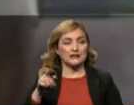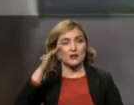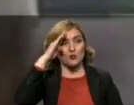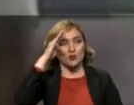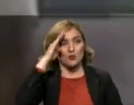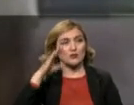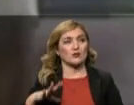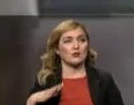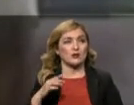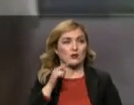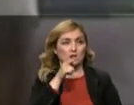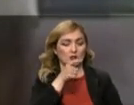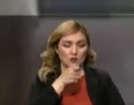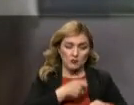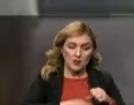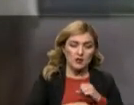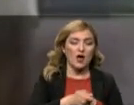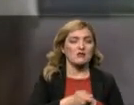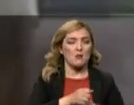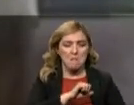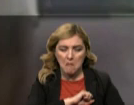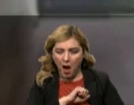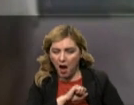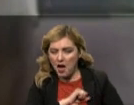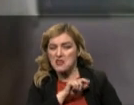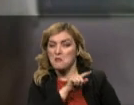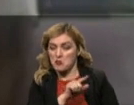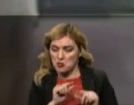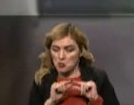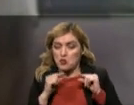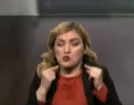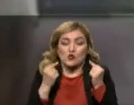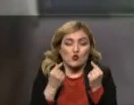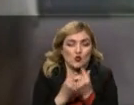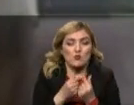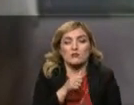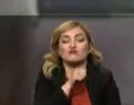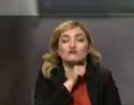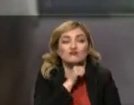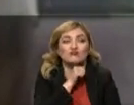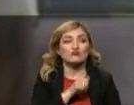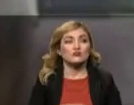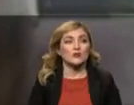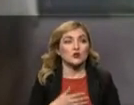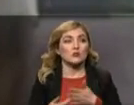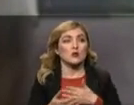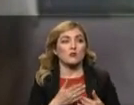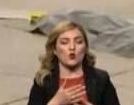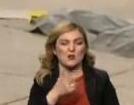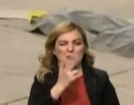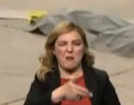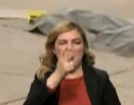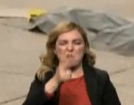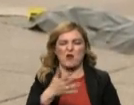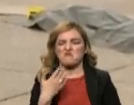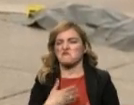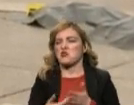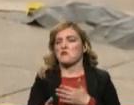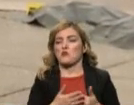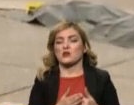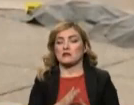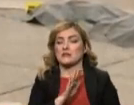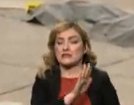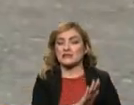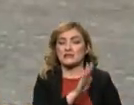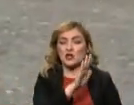tú mataste a un pan. Nosotros somos un grupo delincuente. No le importa matar a quien sea. Una amenaza en contra